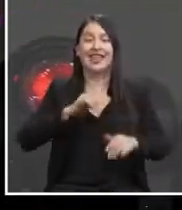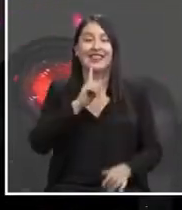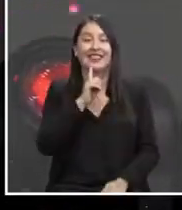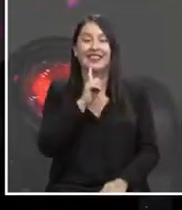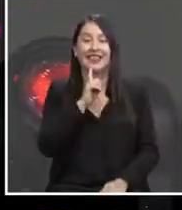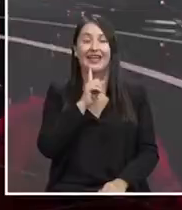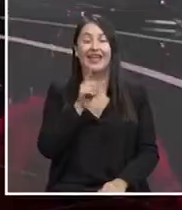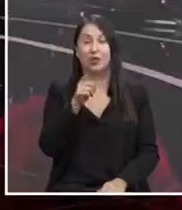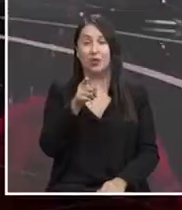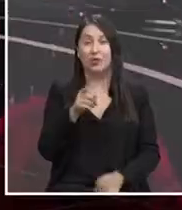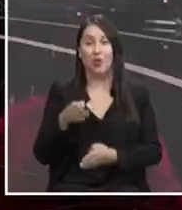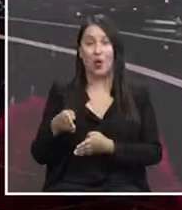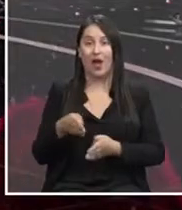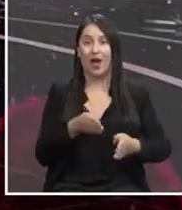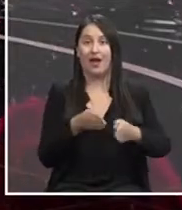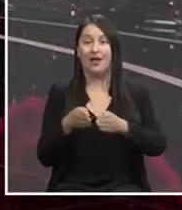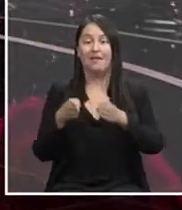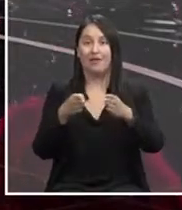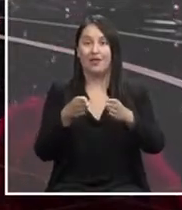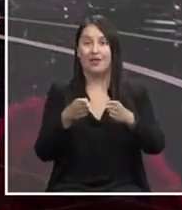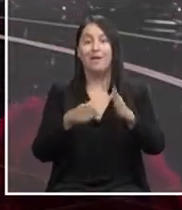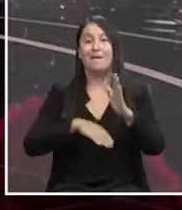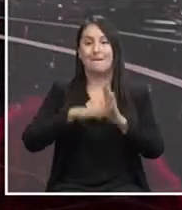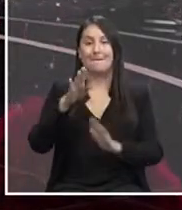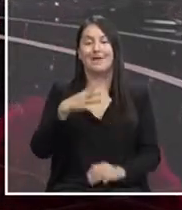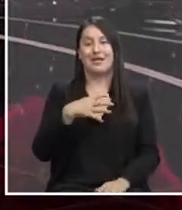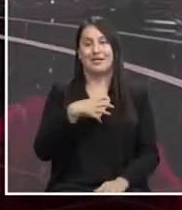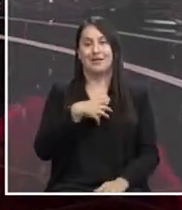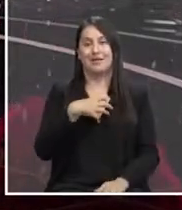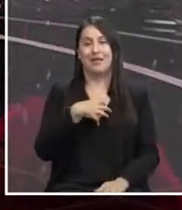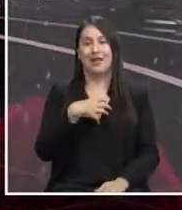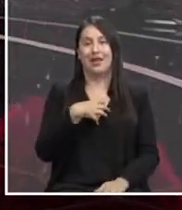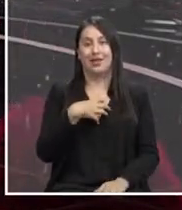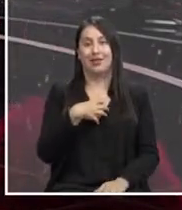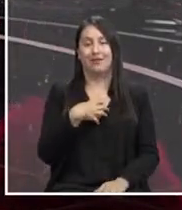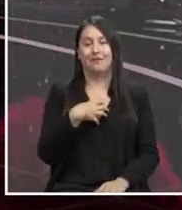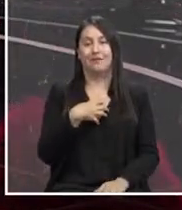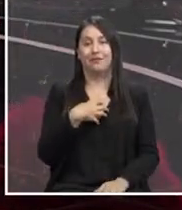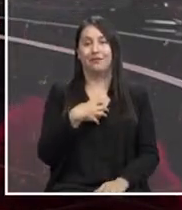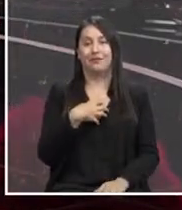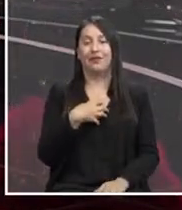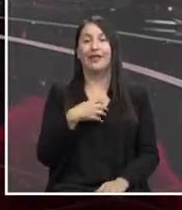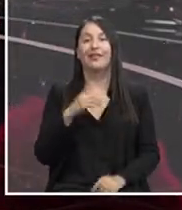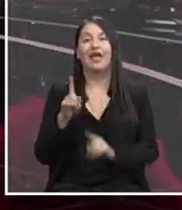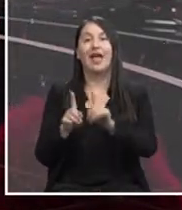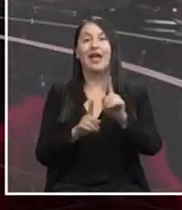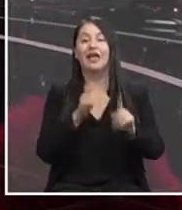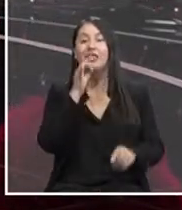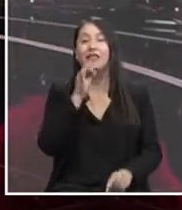de tu camino da más miedo a que alguien te diga cuál va a ser.